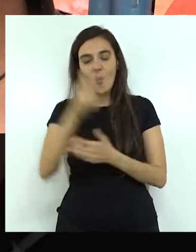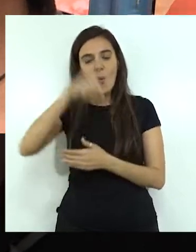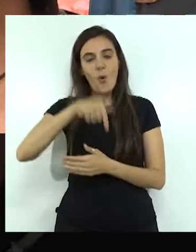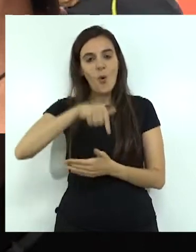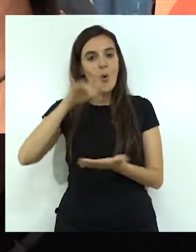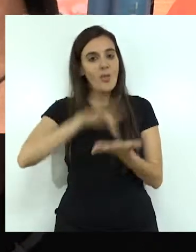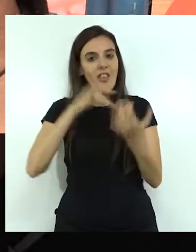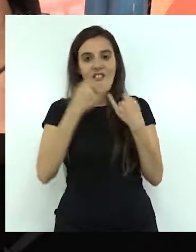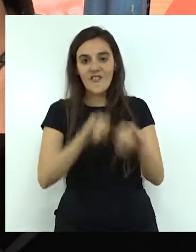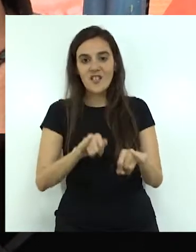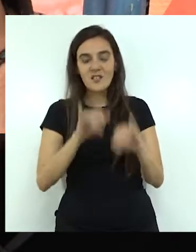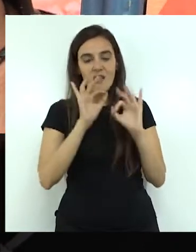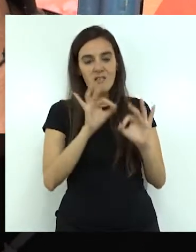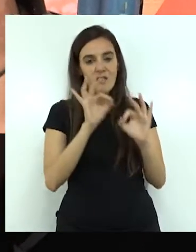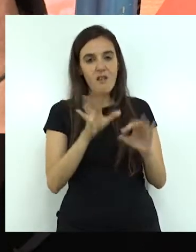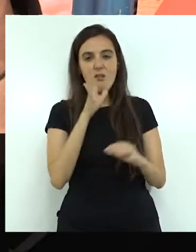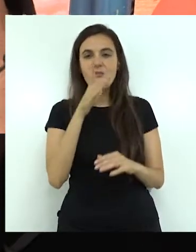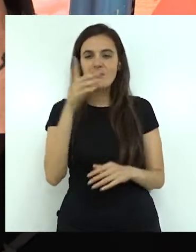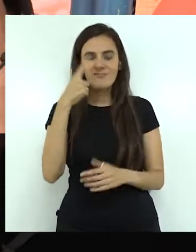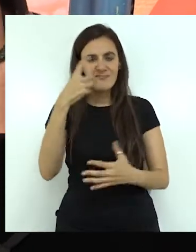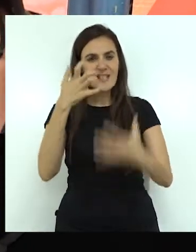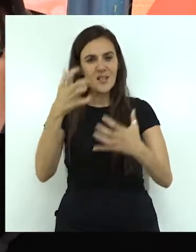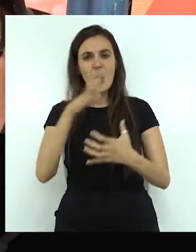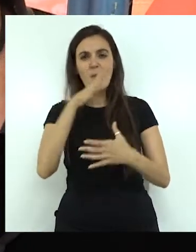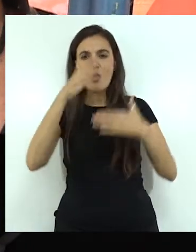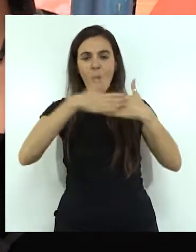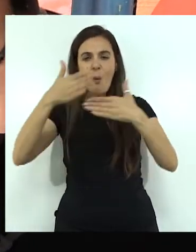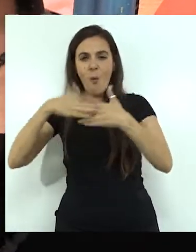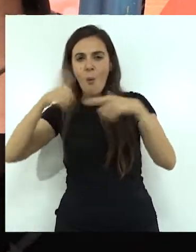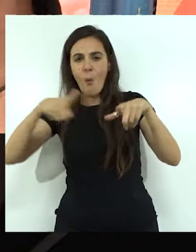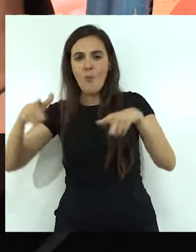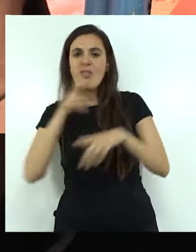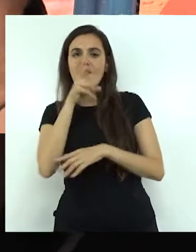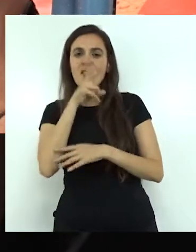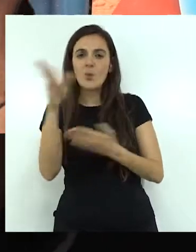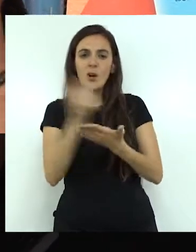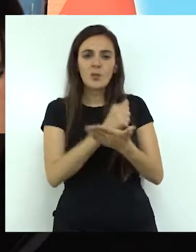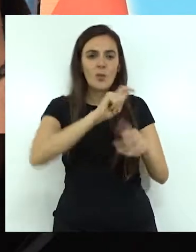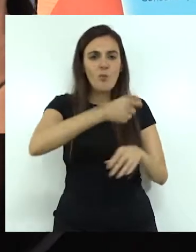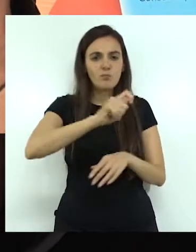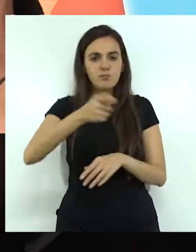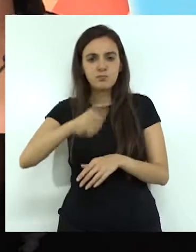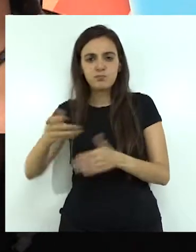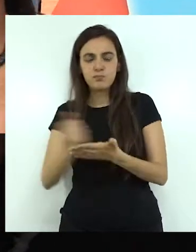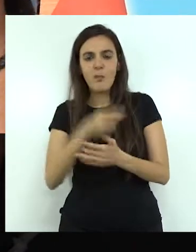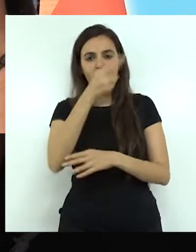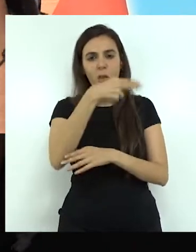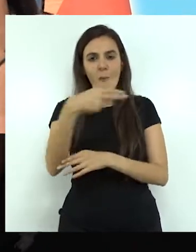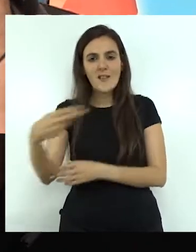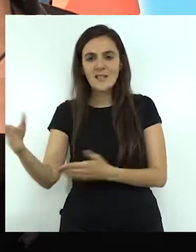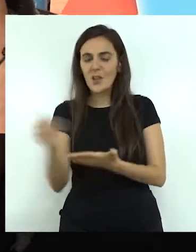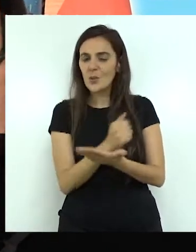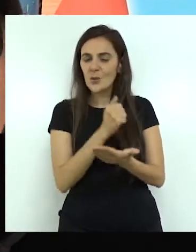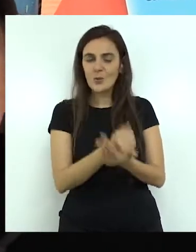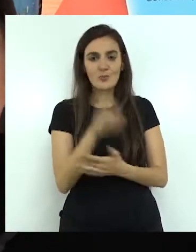dueño y la verdad que se nota porque todos los puestos de la verdura e incluso los del pescadito se ven en